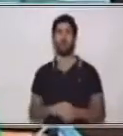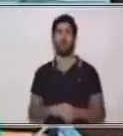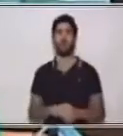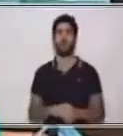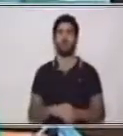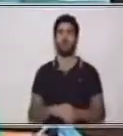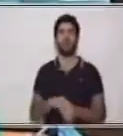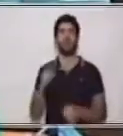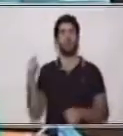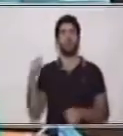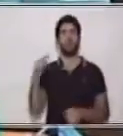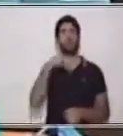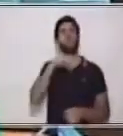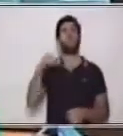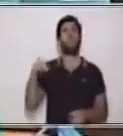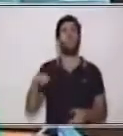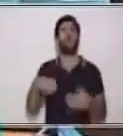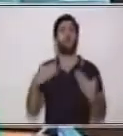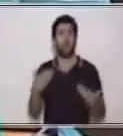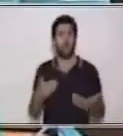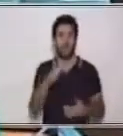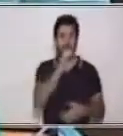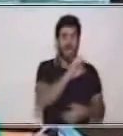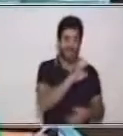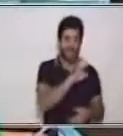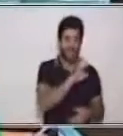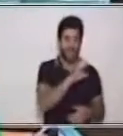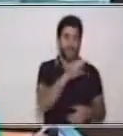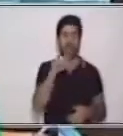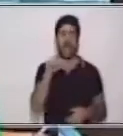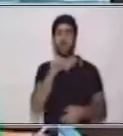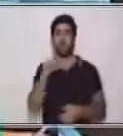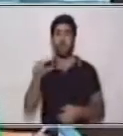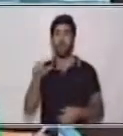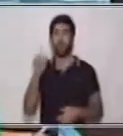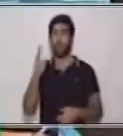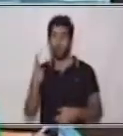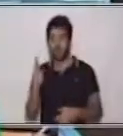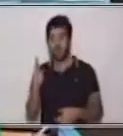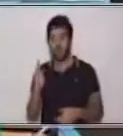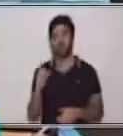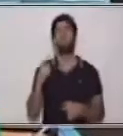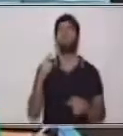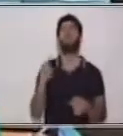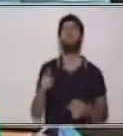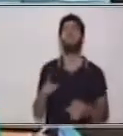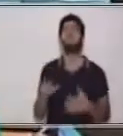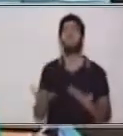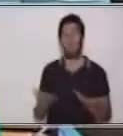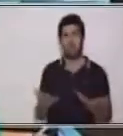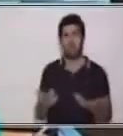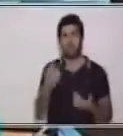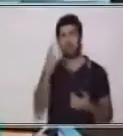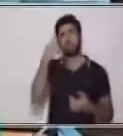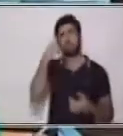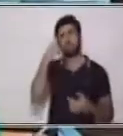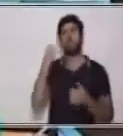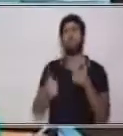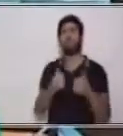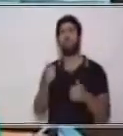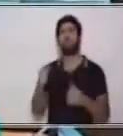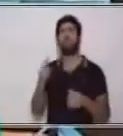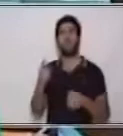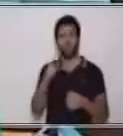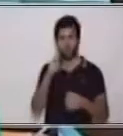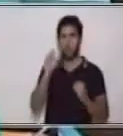Su nombre comienza con E y su apellido es con B. ¿Quién será? A ver, pregúntale a quien esté